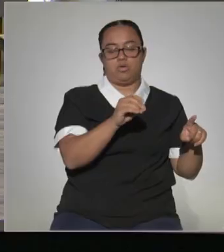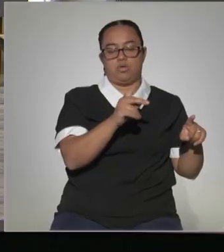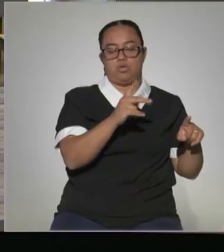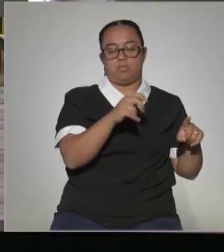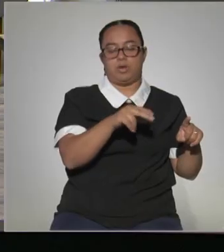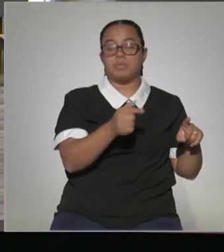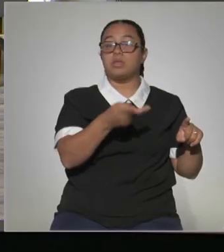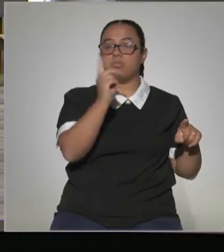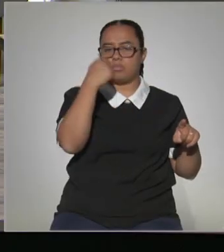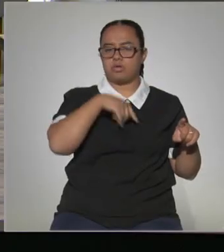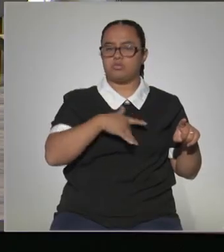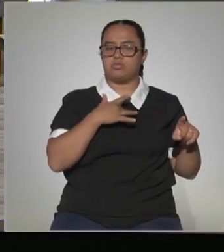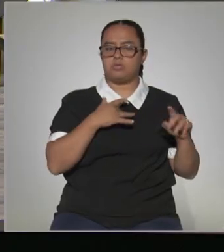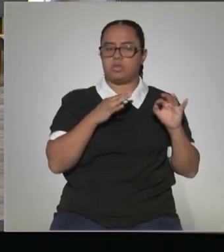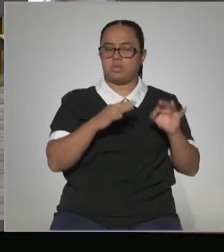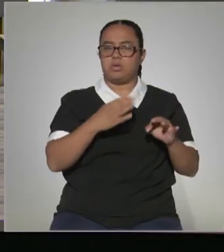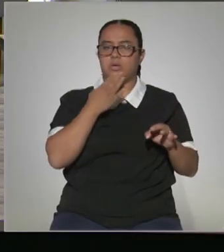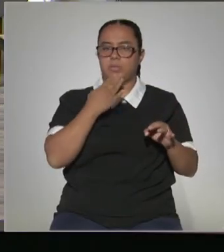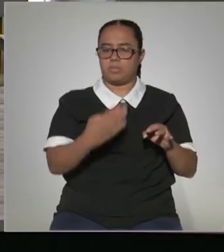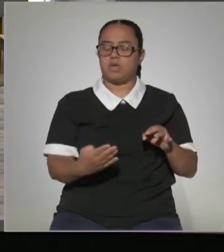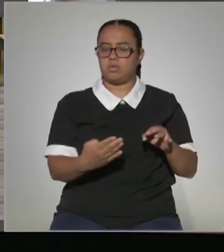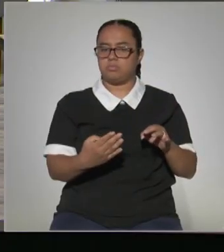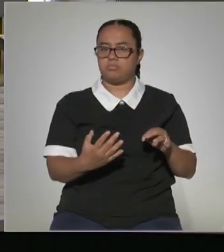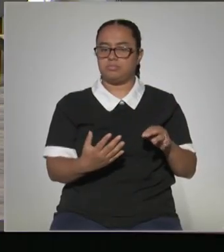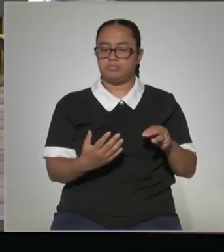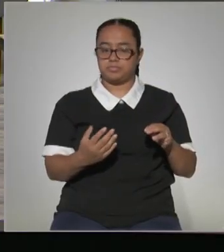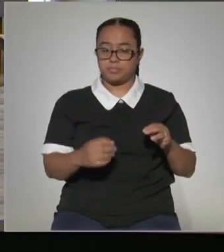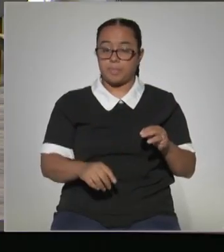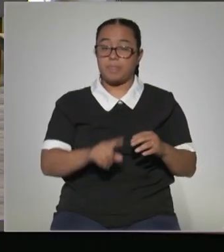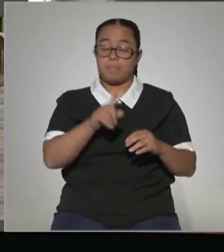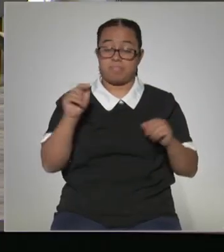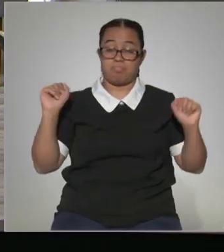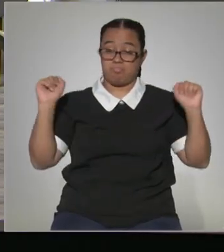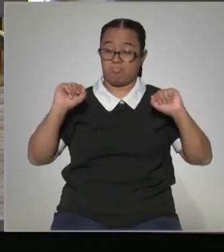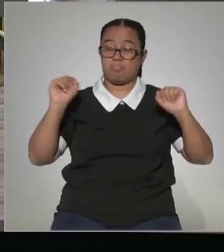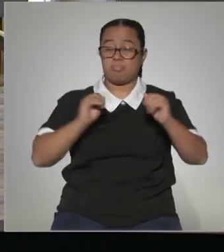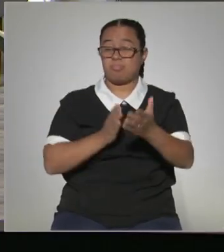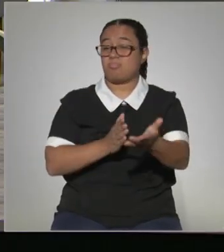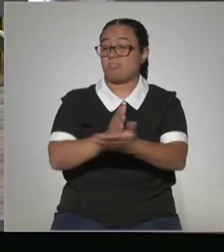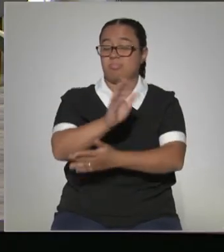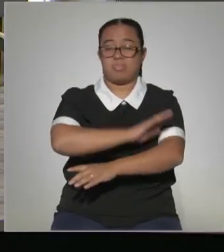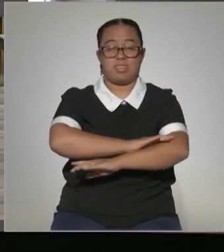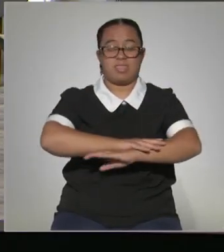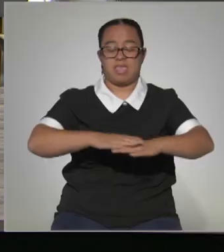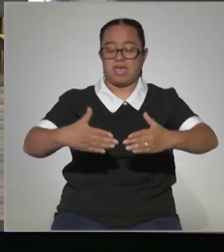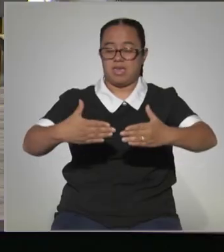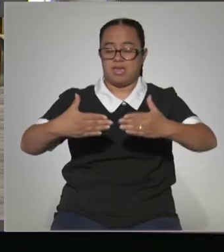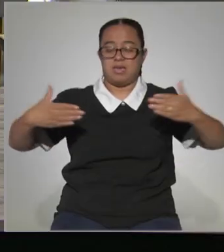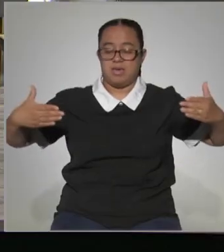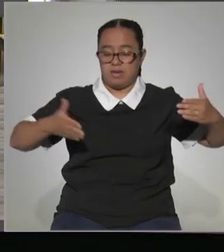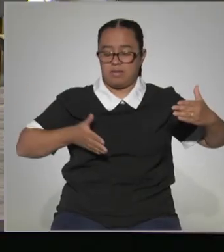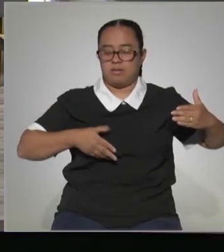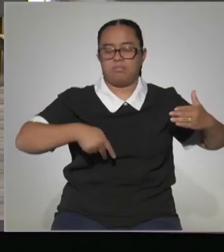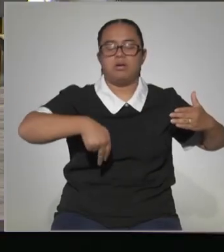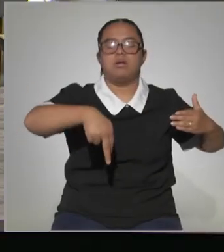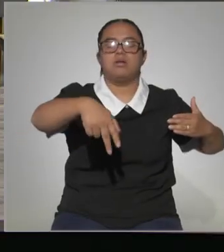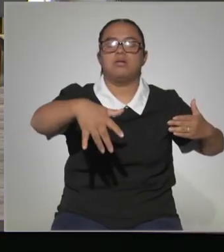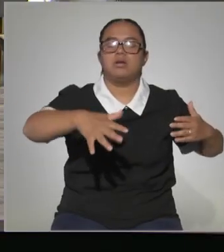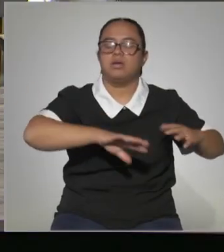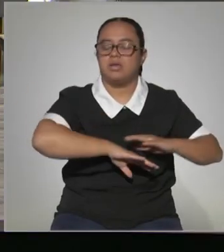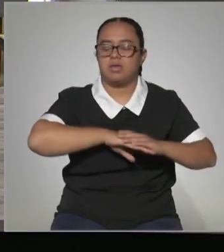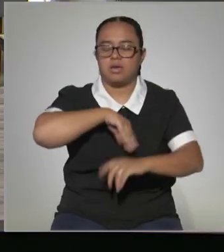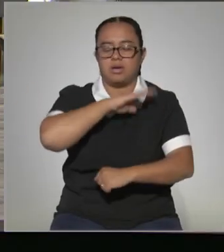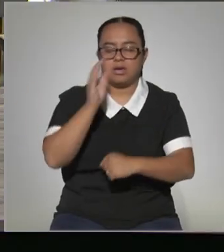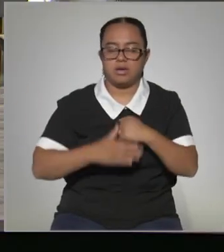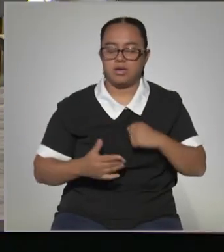ese bienestar, esa anestesia, y terminan el maratón con un sentido de recompensa,